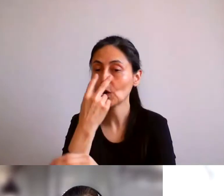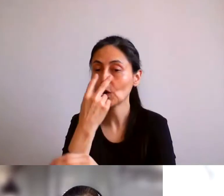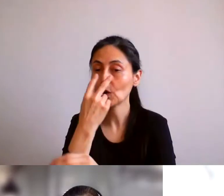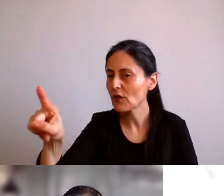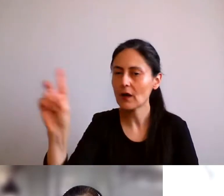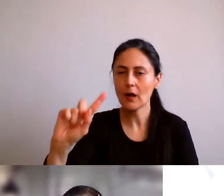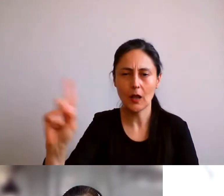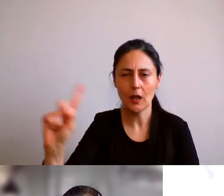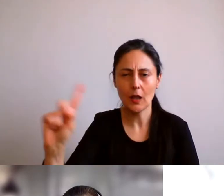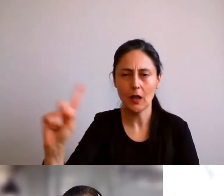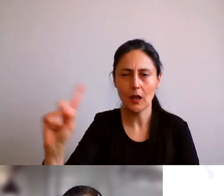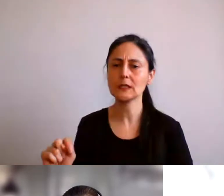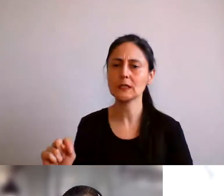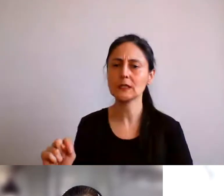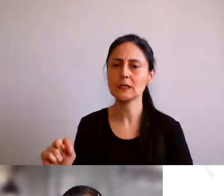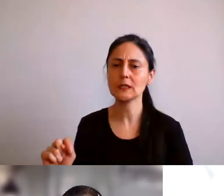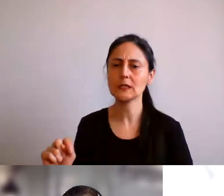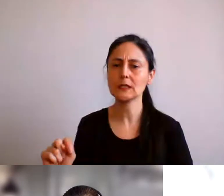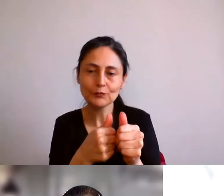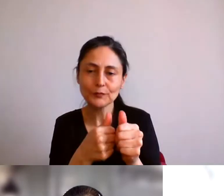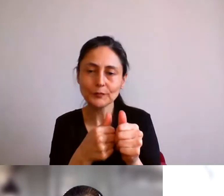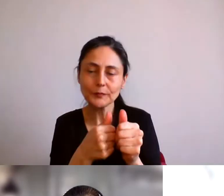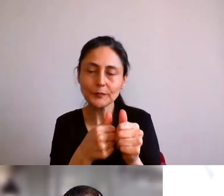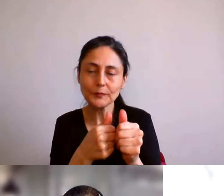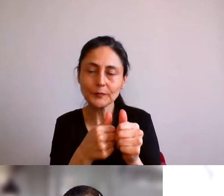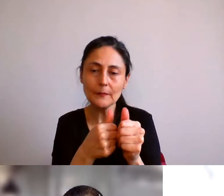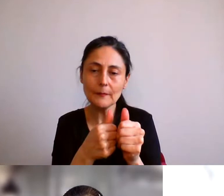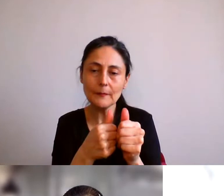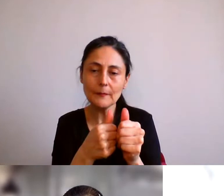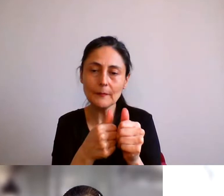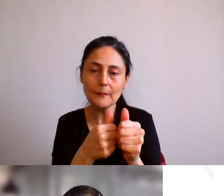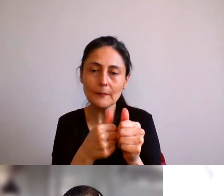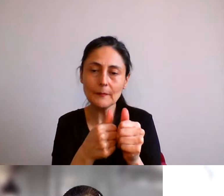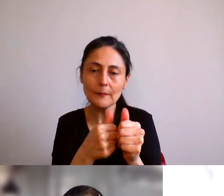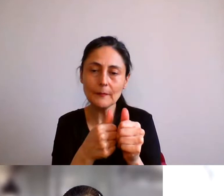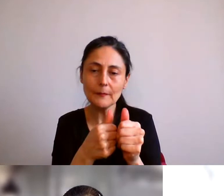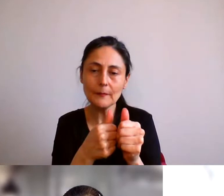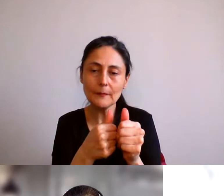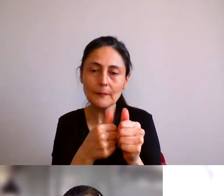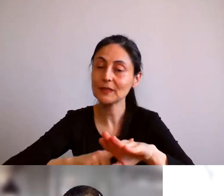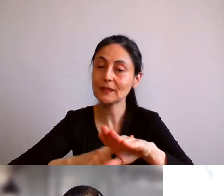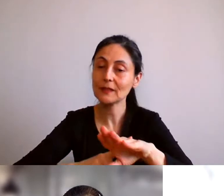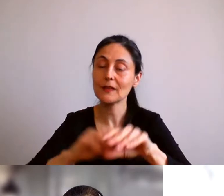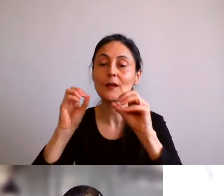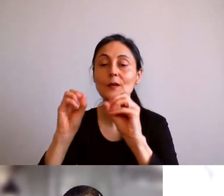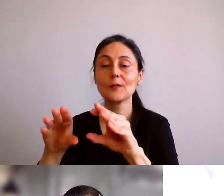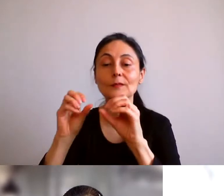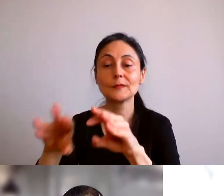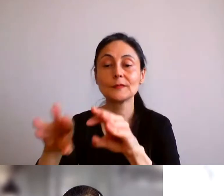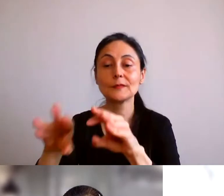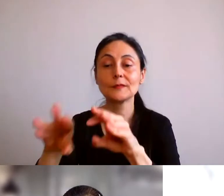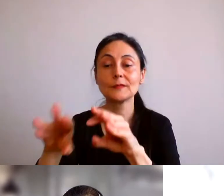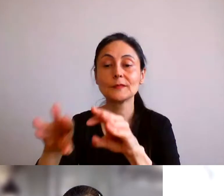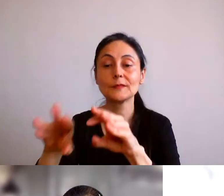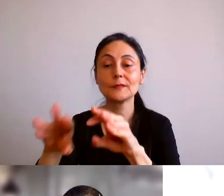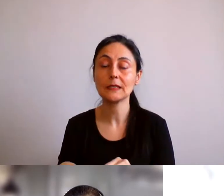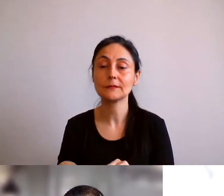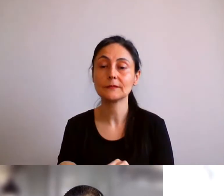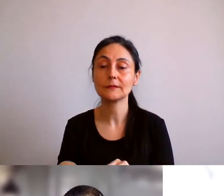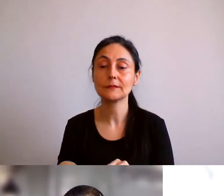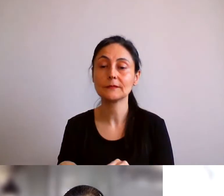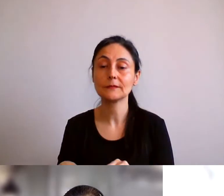acostumbrarnos a relacionarnos a través de esta tecnología que hoy día nos sirve para enseñar, que hoy día también la conocimos como la telemedicina también, o sea, nos sirve